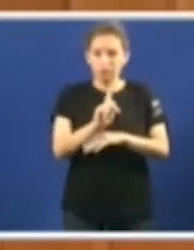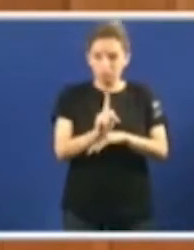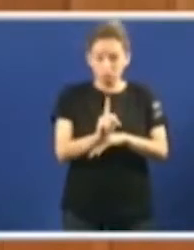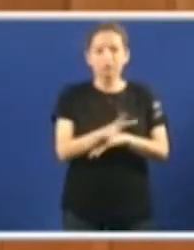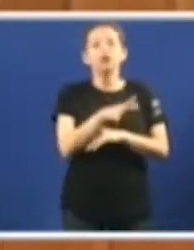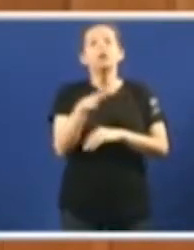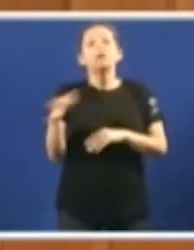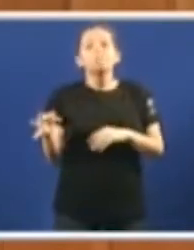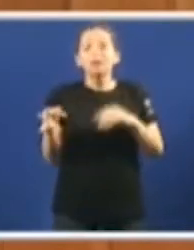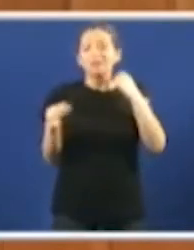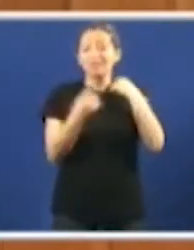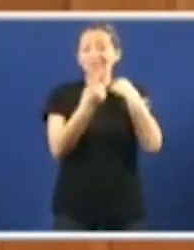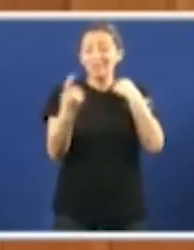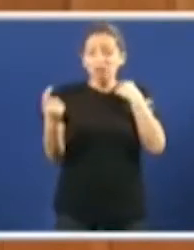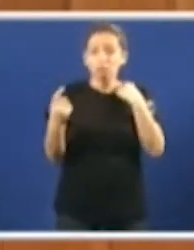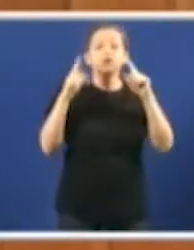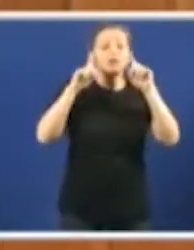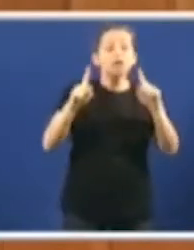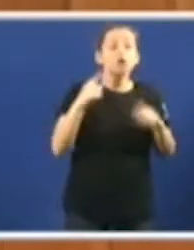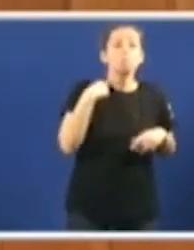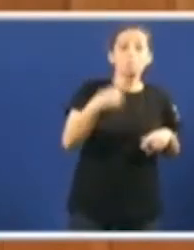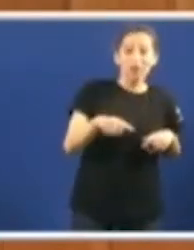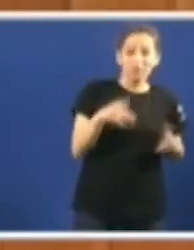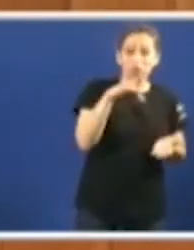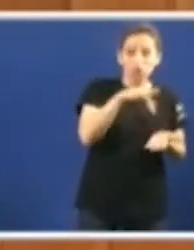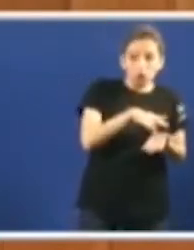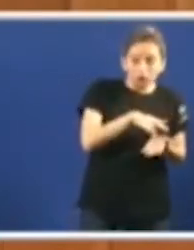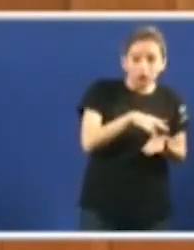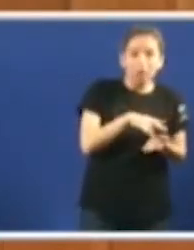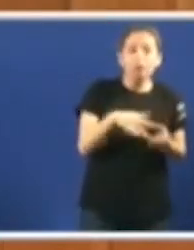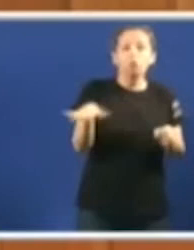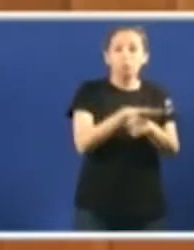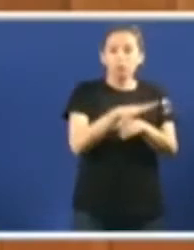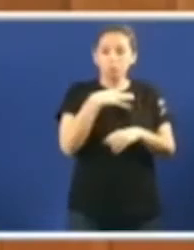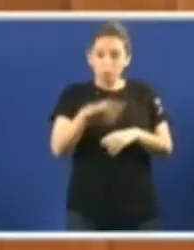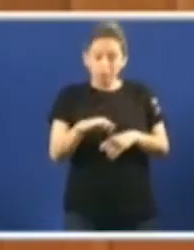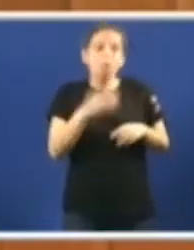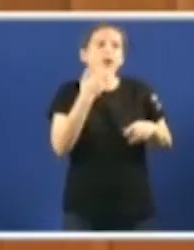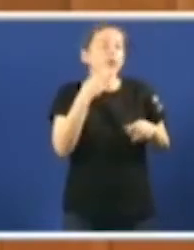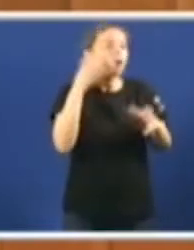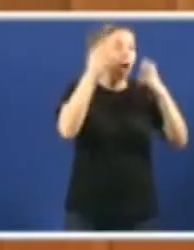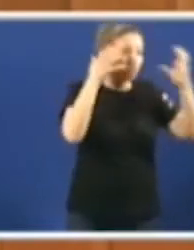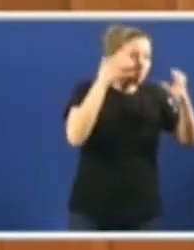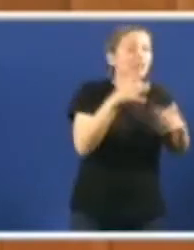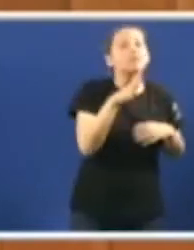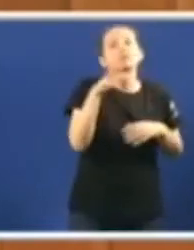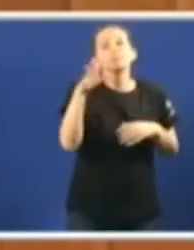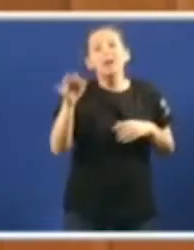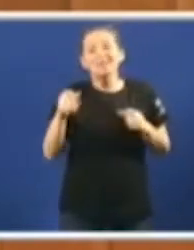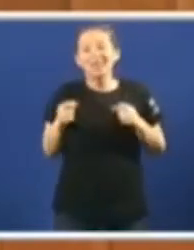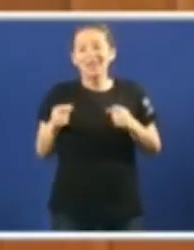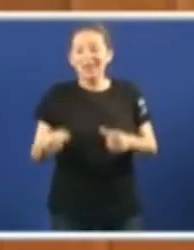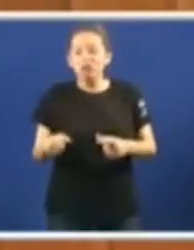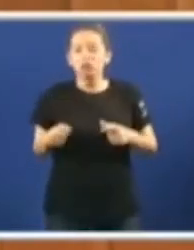parte, para paliar as perdas sufridas, tanto as derivadas das perdas físicas de animais, pero tamén dos gastos derivados da